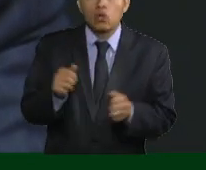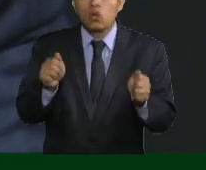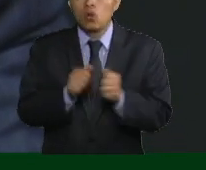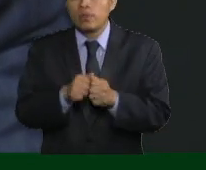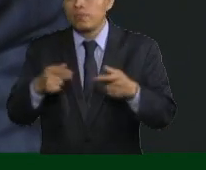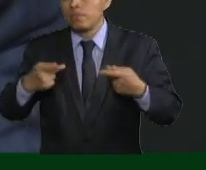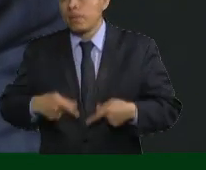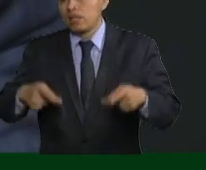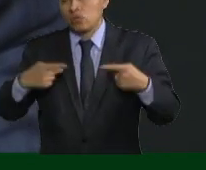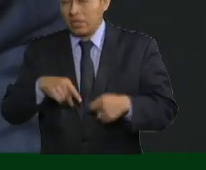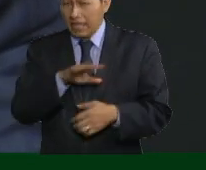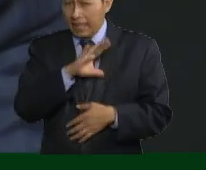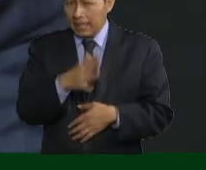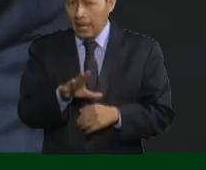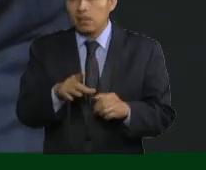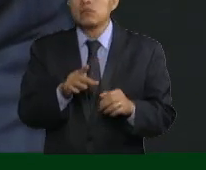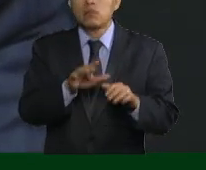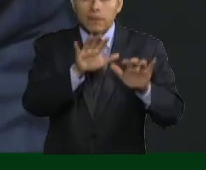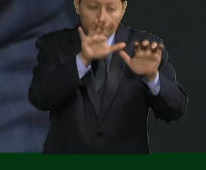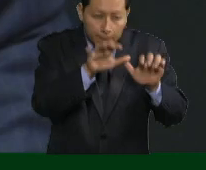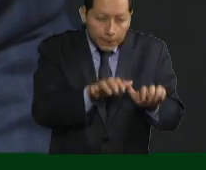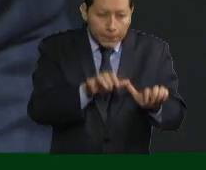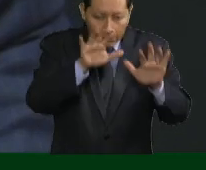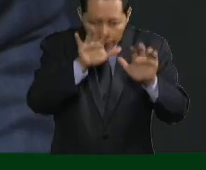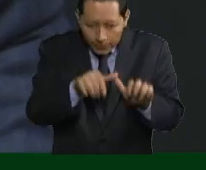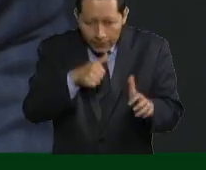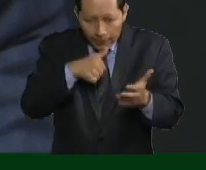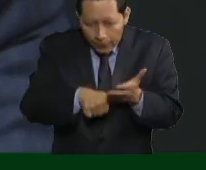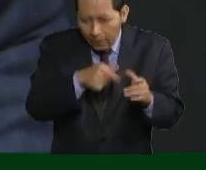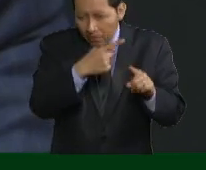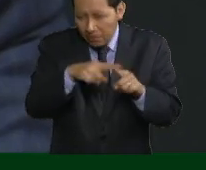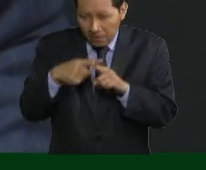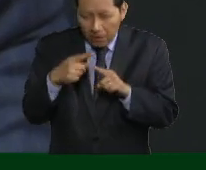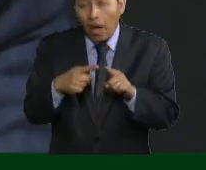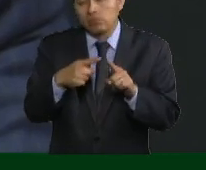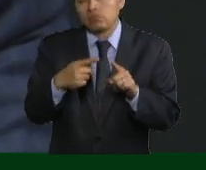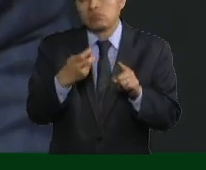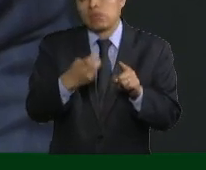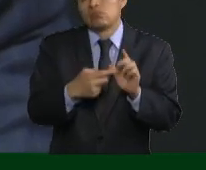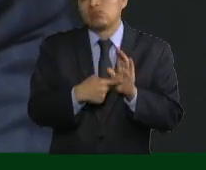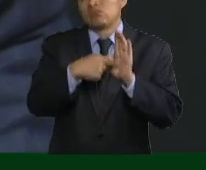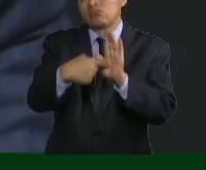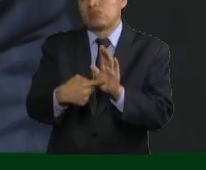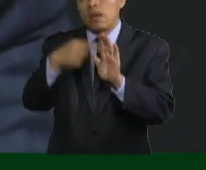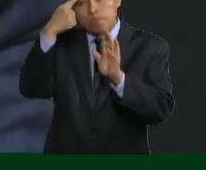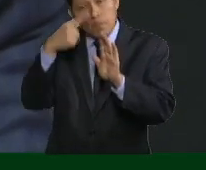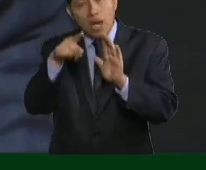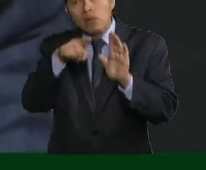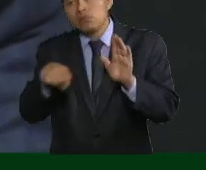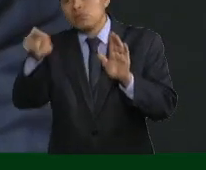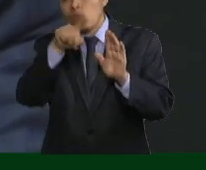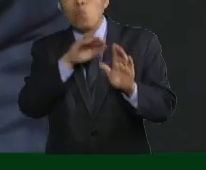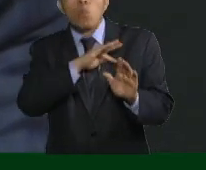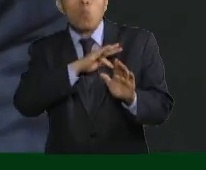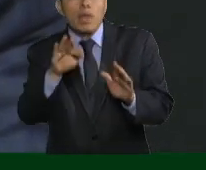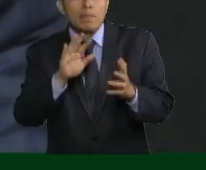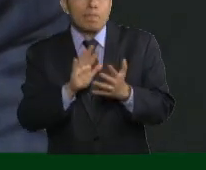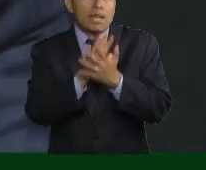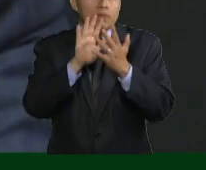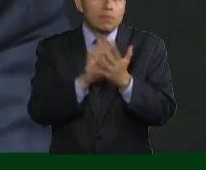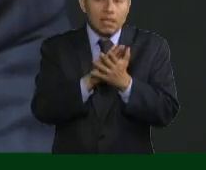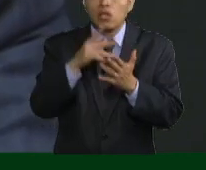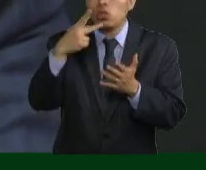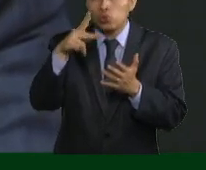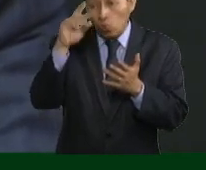sociedad en general los documentos que estén en proceso y así lo emanen, para que puedan participar activamente recibiendo los